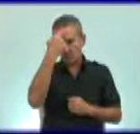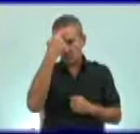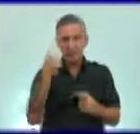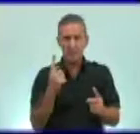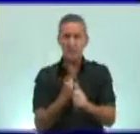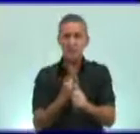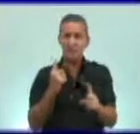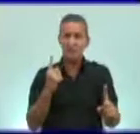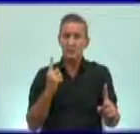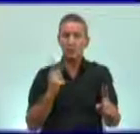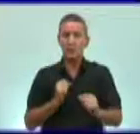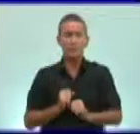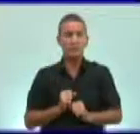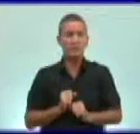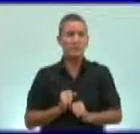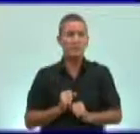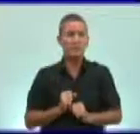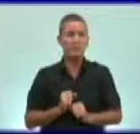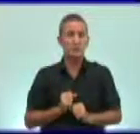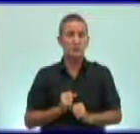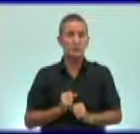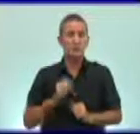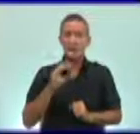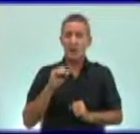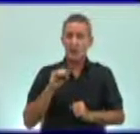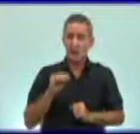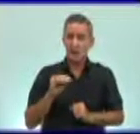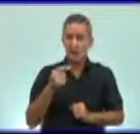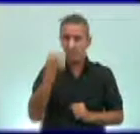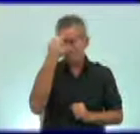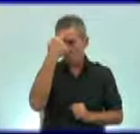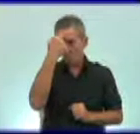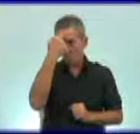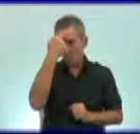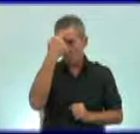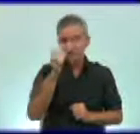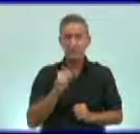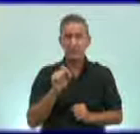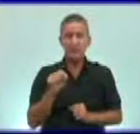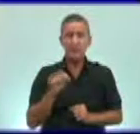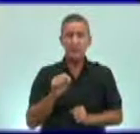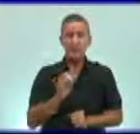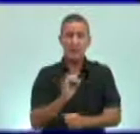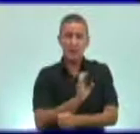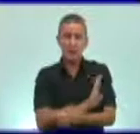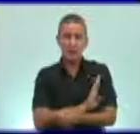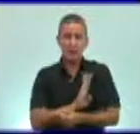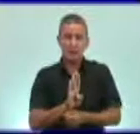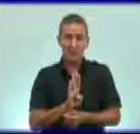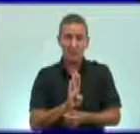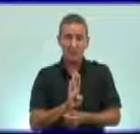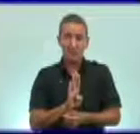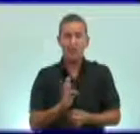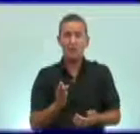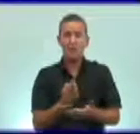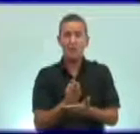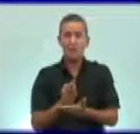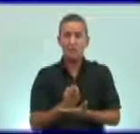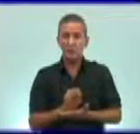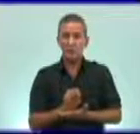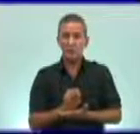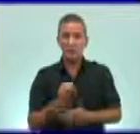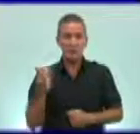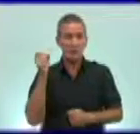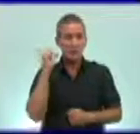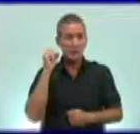totalmente a él. Y por eso habló en esa obra, Notas para el estudio de la ideología de la Revolución Cubana,